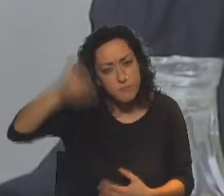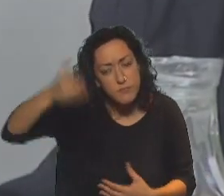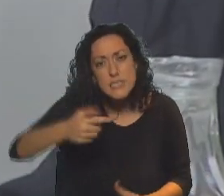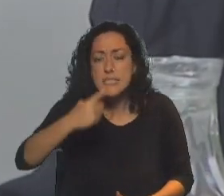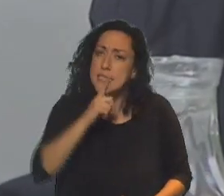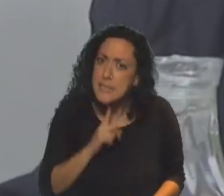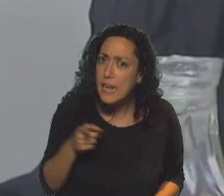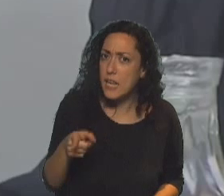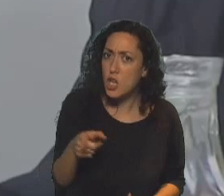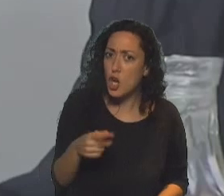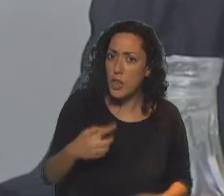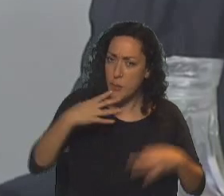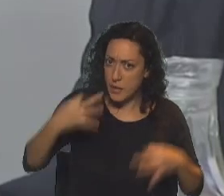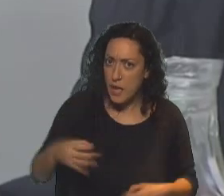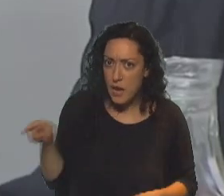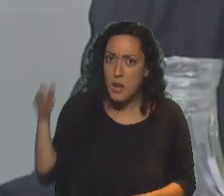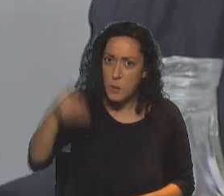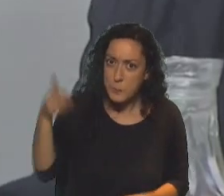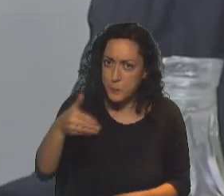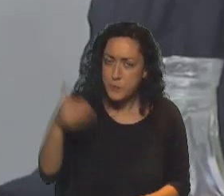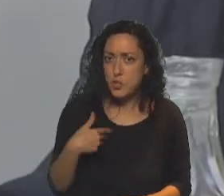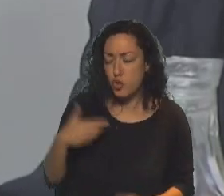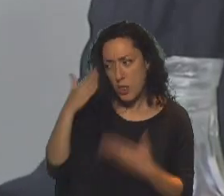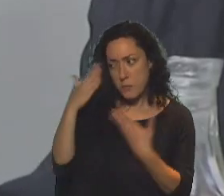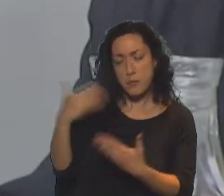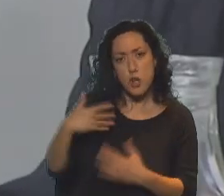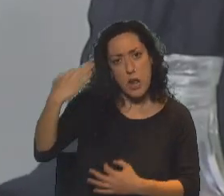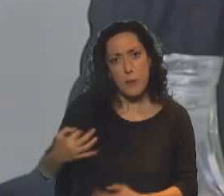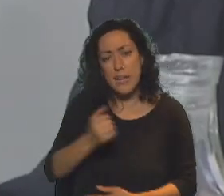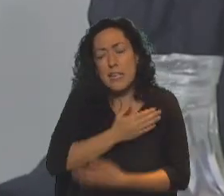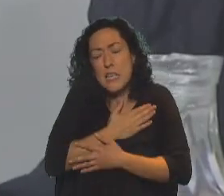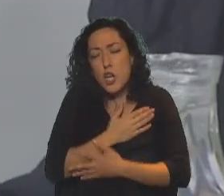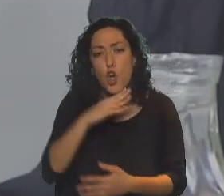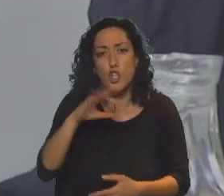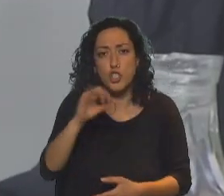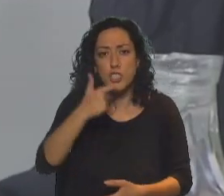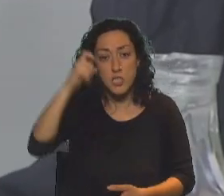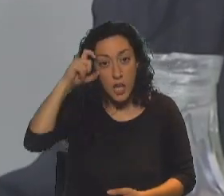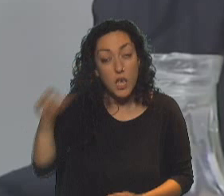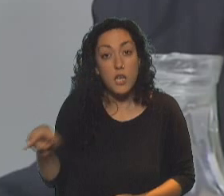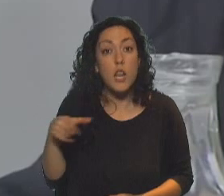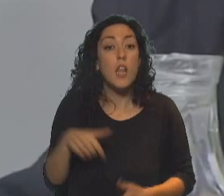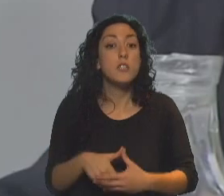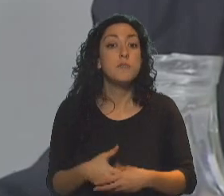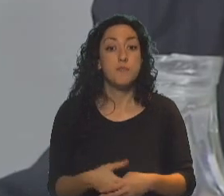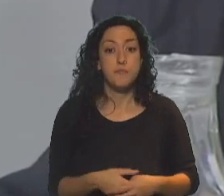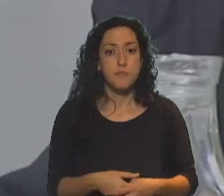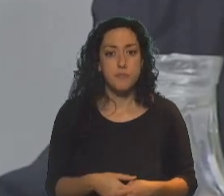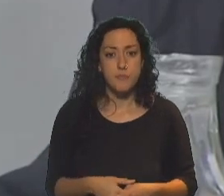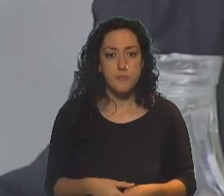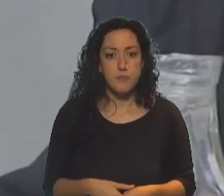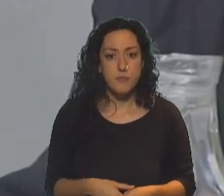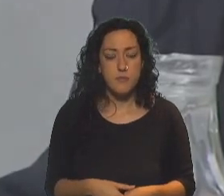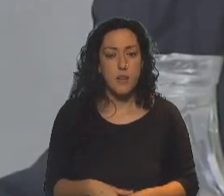serio. No, en serio. A mí, yo lo admiro y lo quiero mucho a José. Y